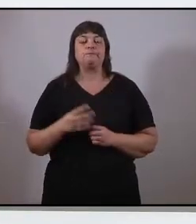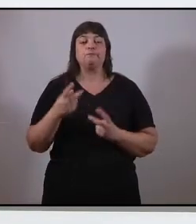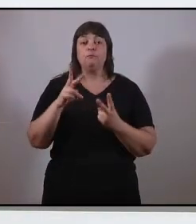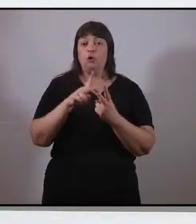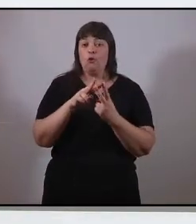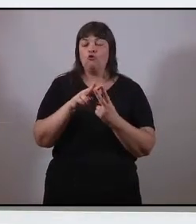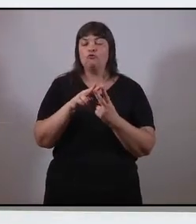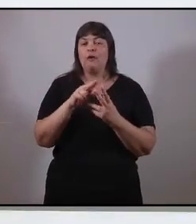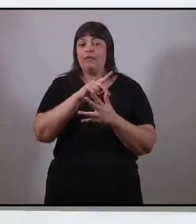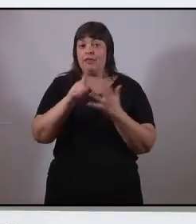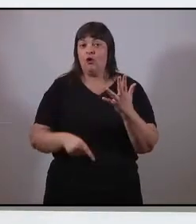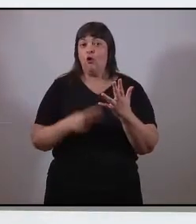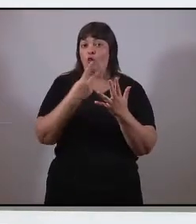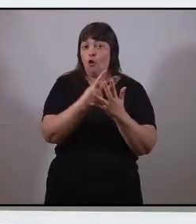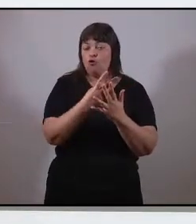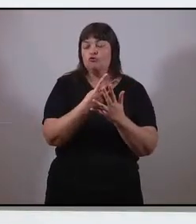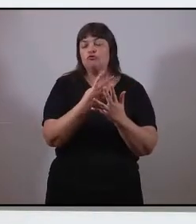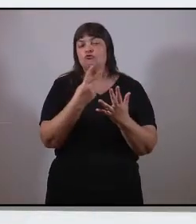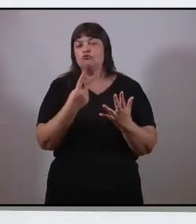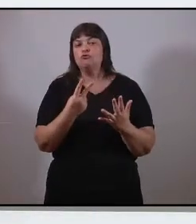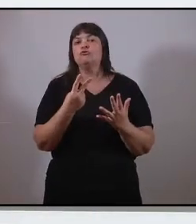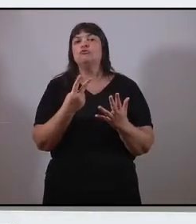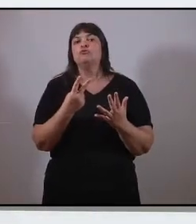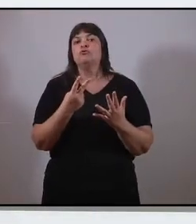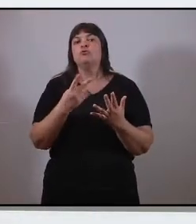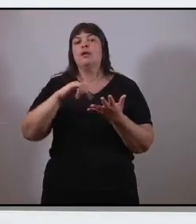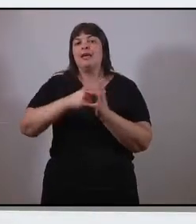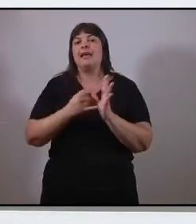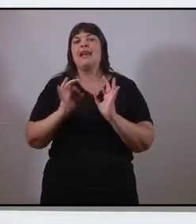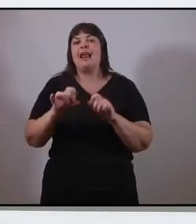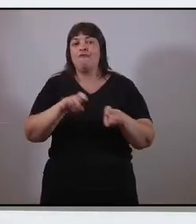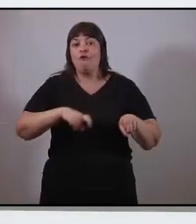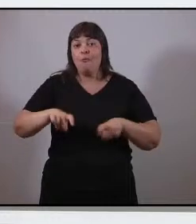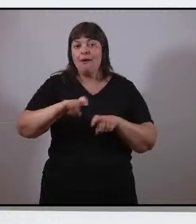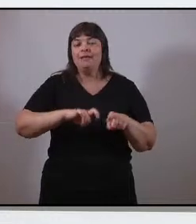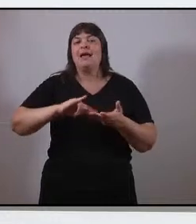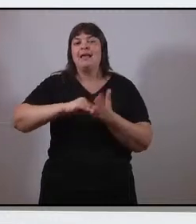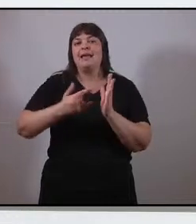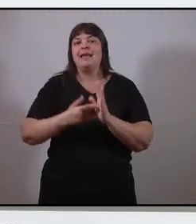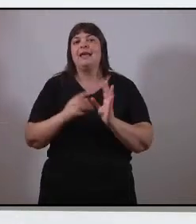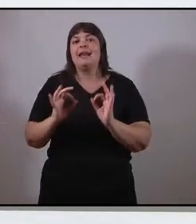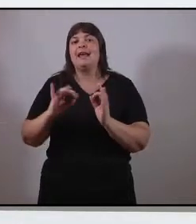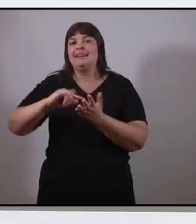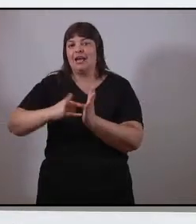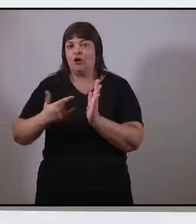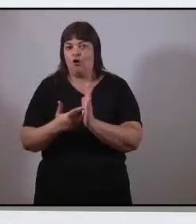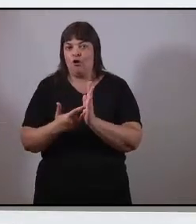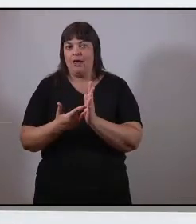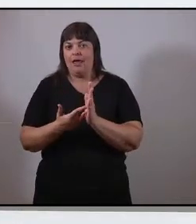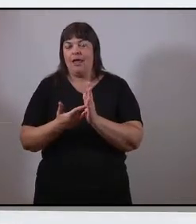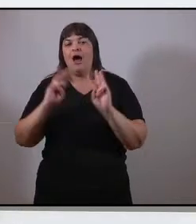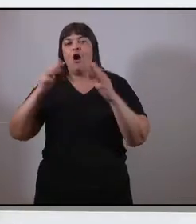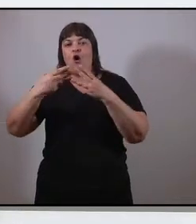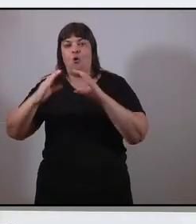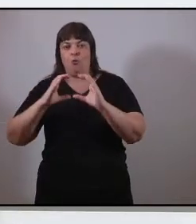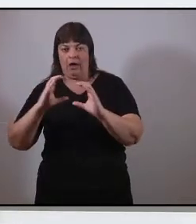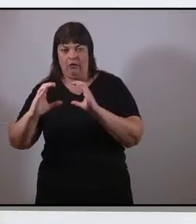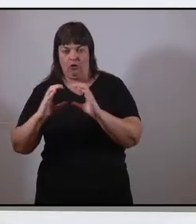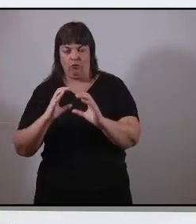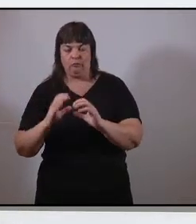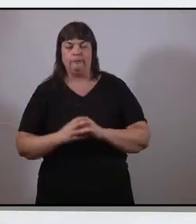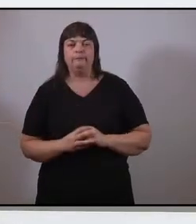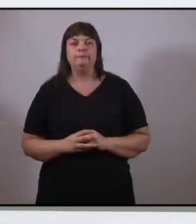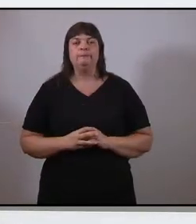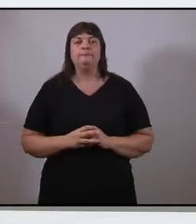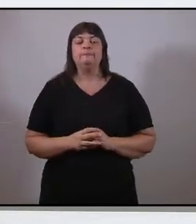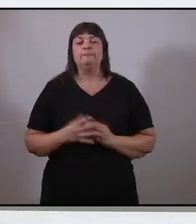ellas corresponden a los grados en Ingeniería Informática y en Ingeniería en Tecnologías de la Telecomunicación.